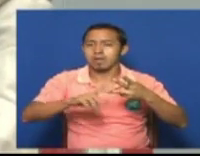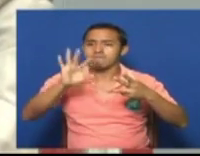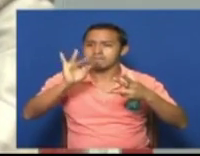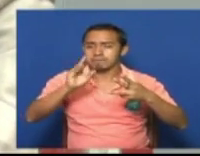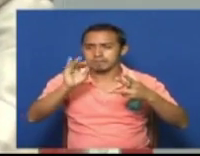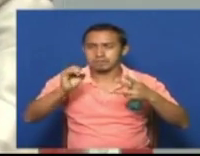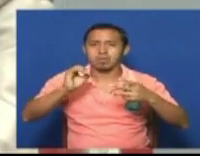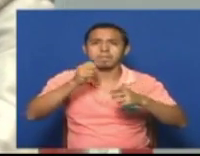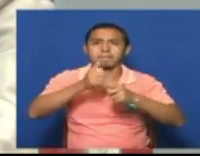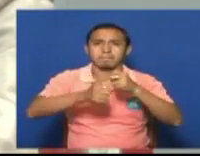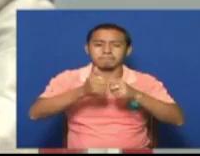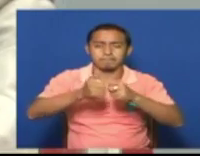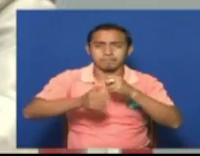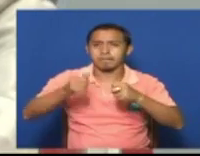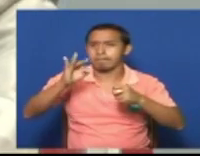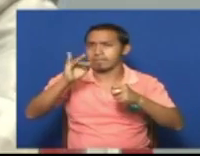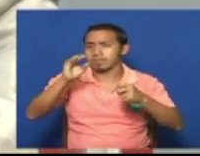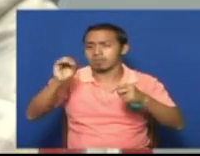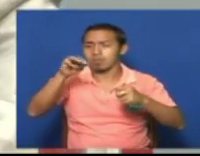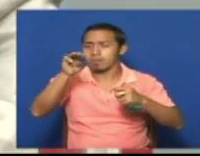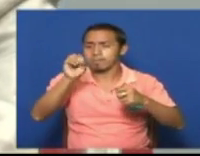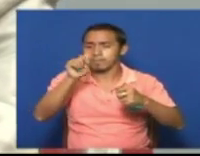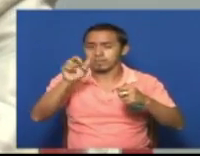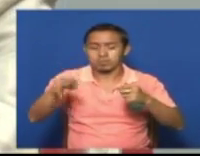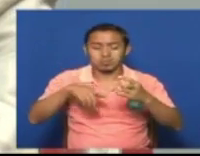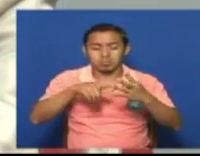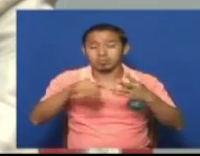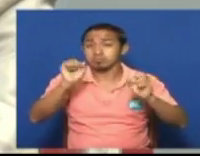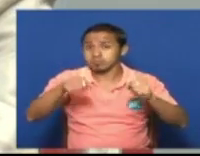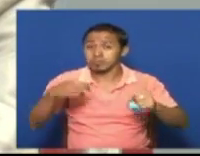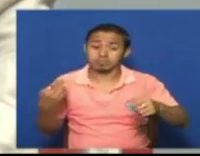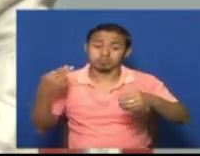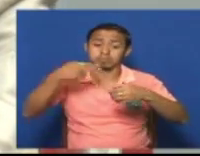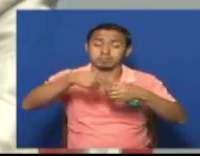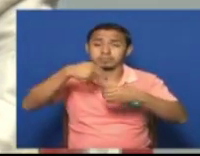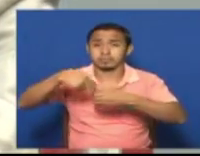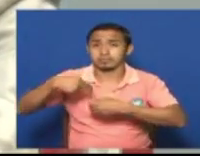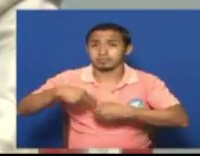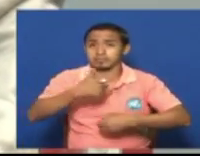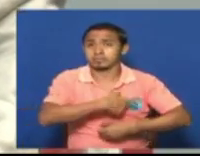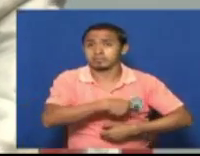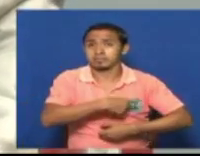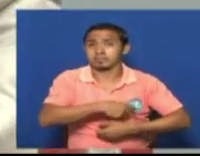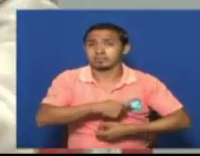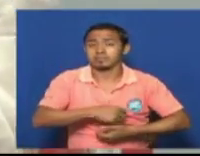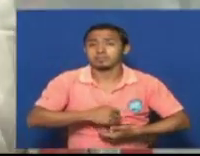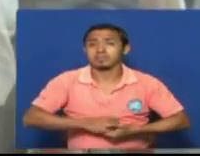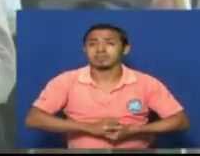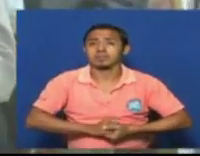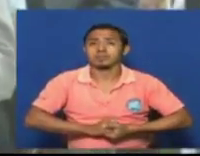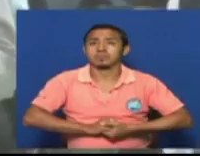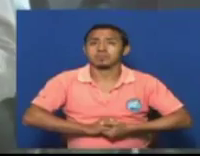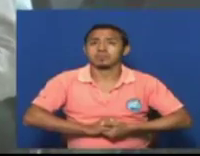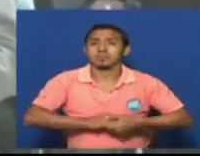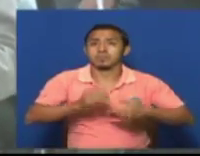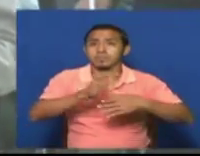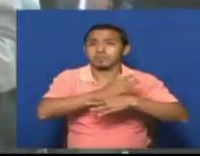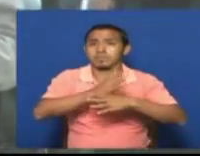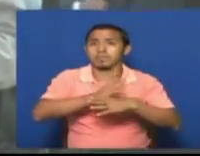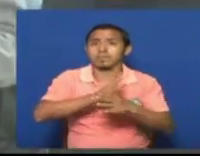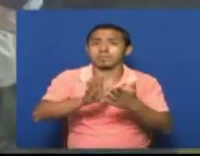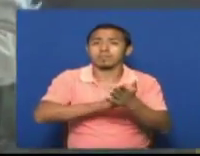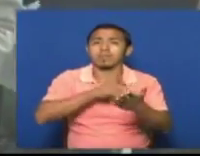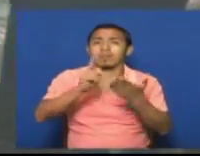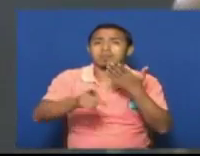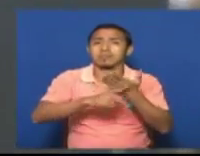físicos motores distintas discapacidades puedan estar incorporados en el sistema educativo estos programas